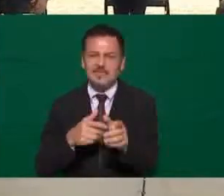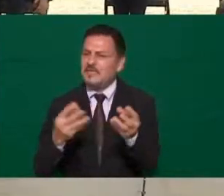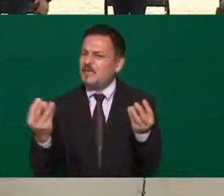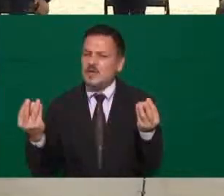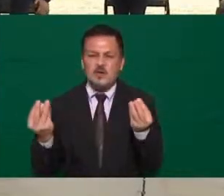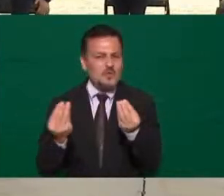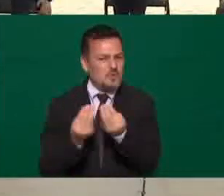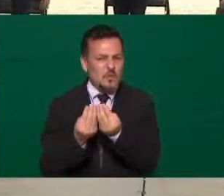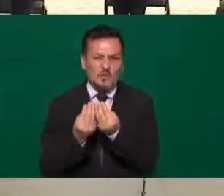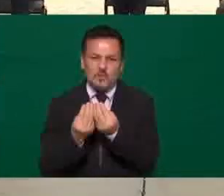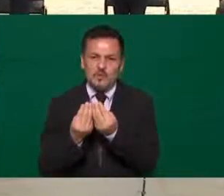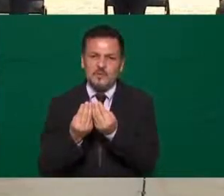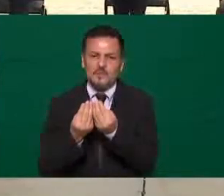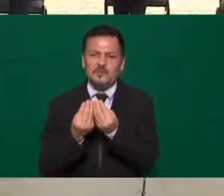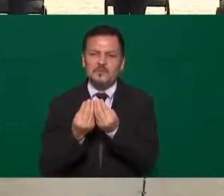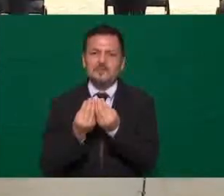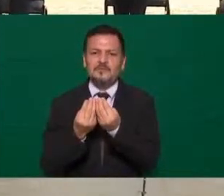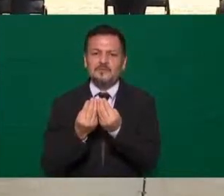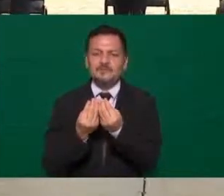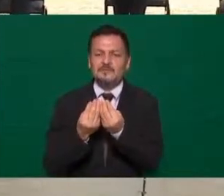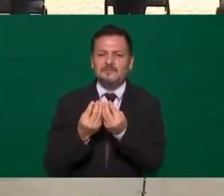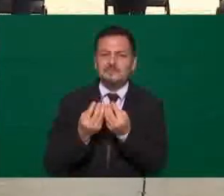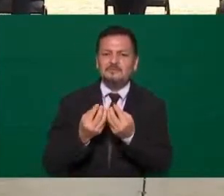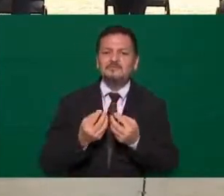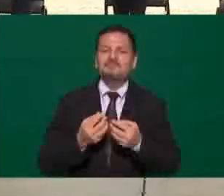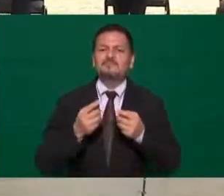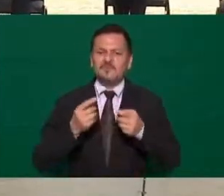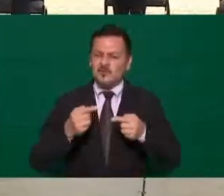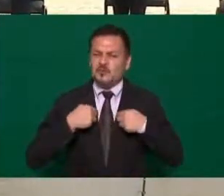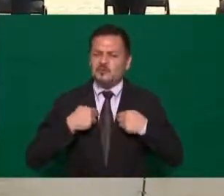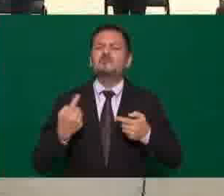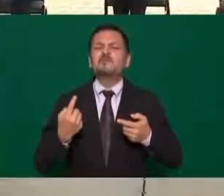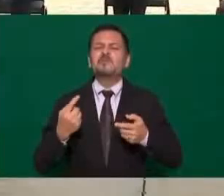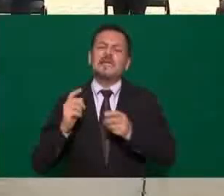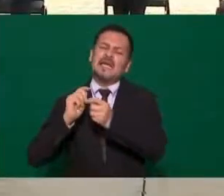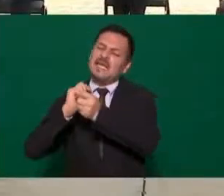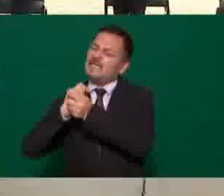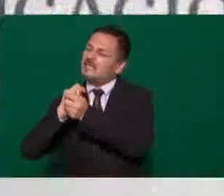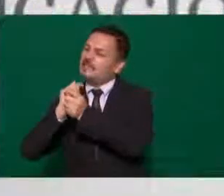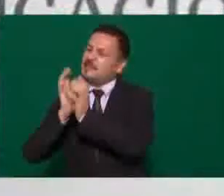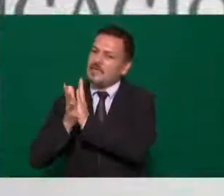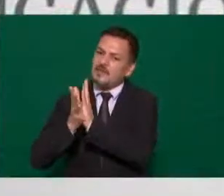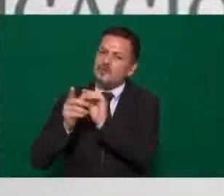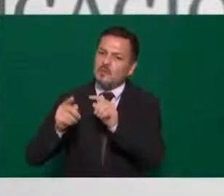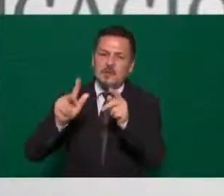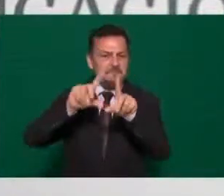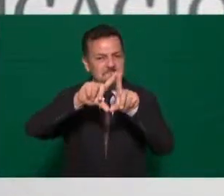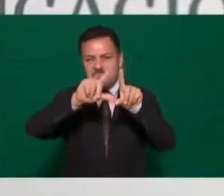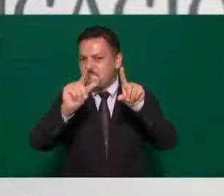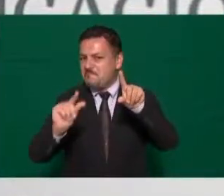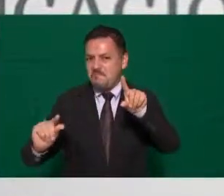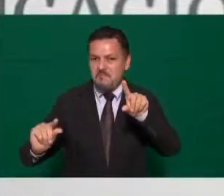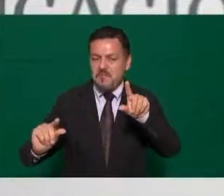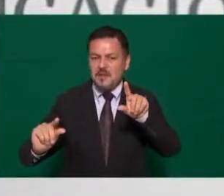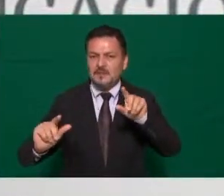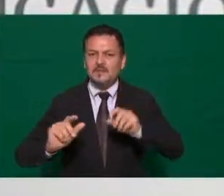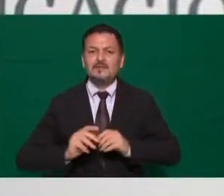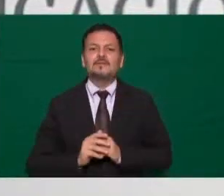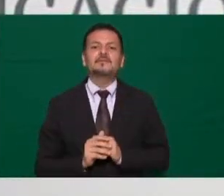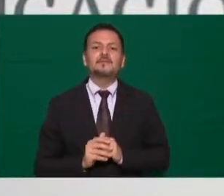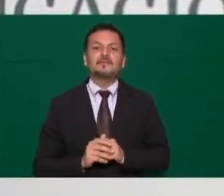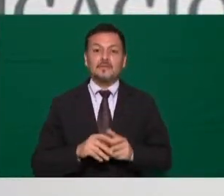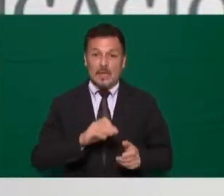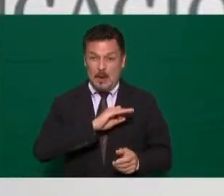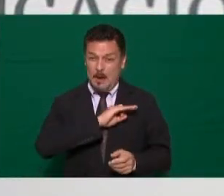juntos para transformar nuestro país.